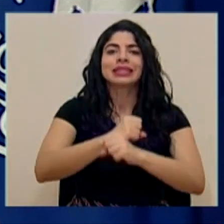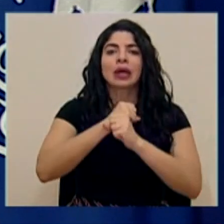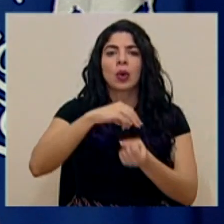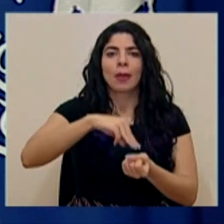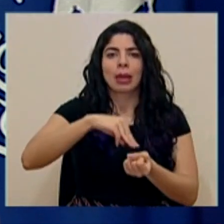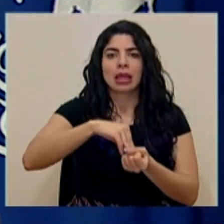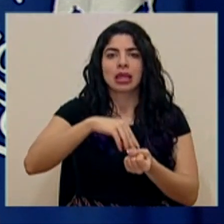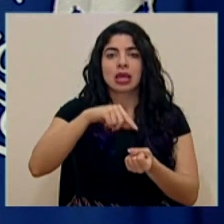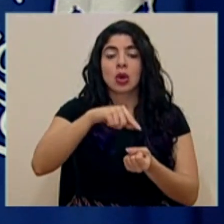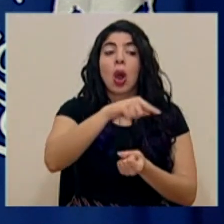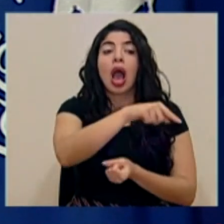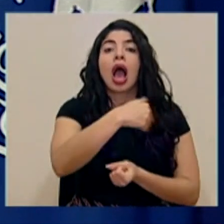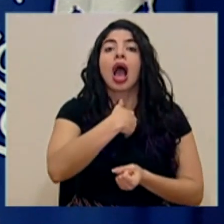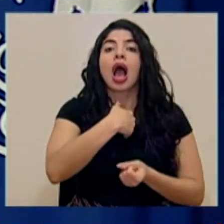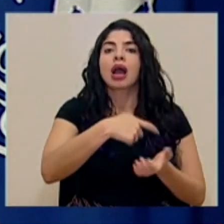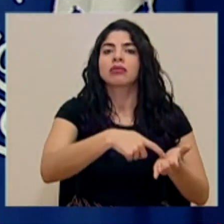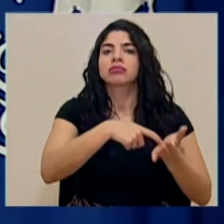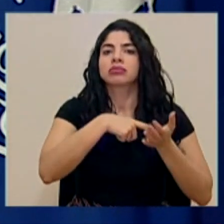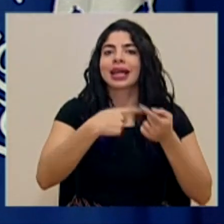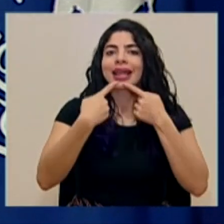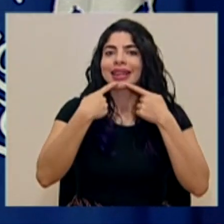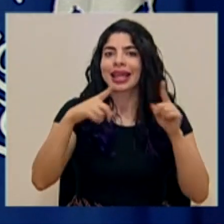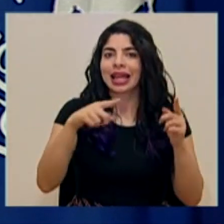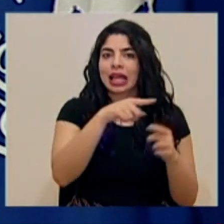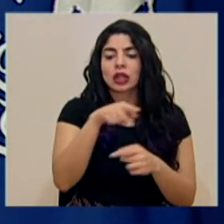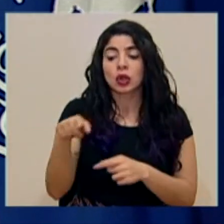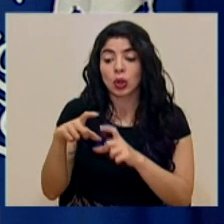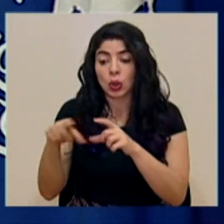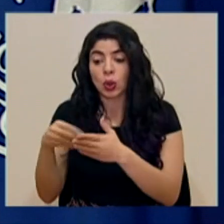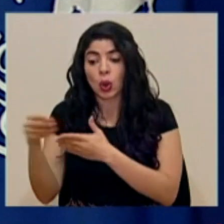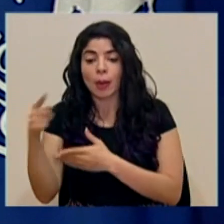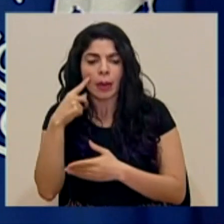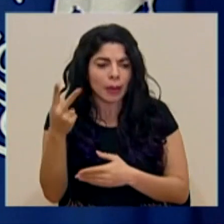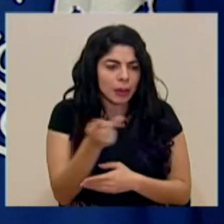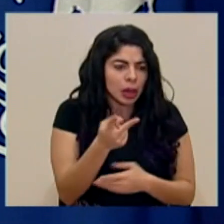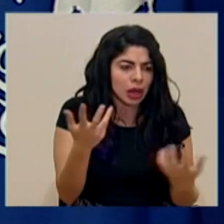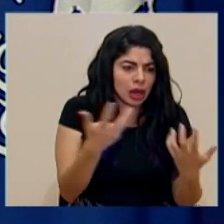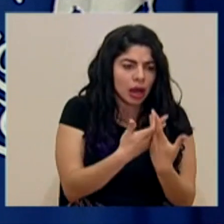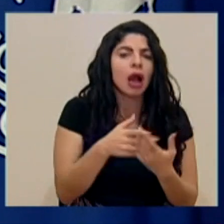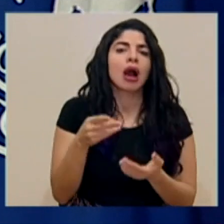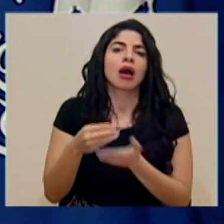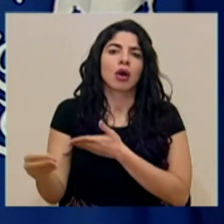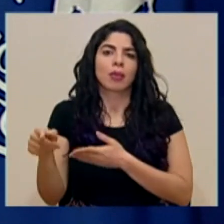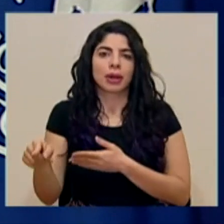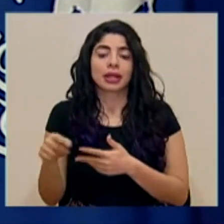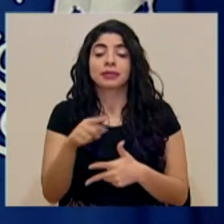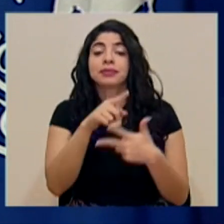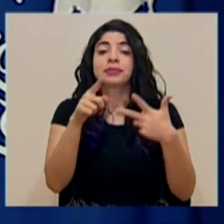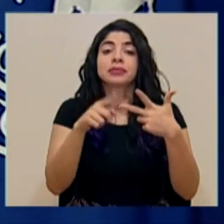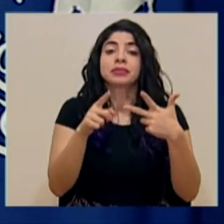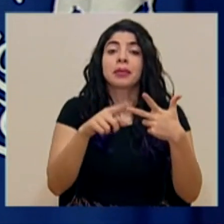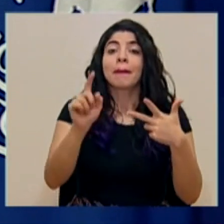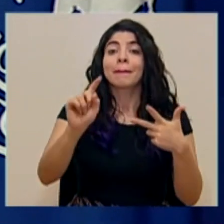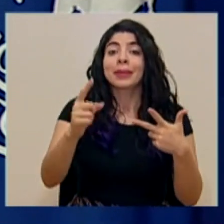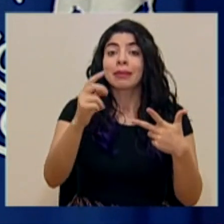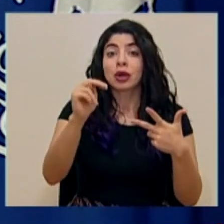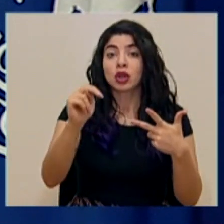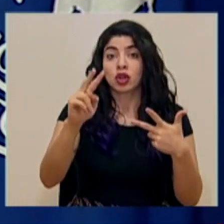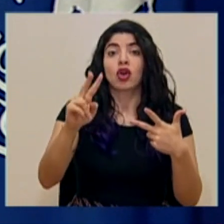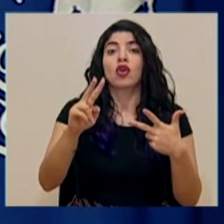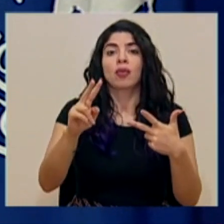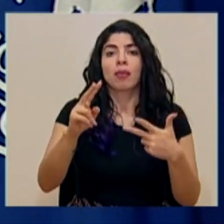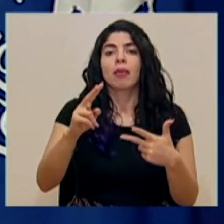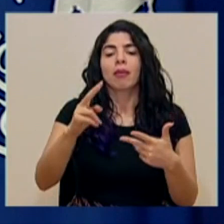cumpla con los parámetros ya establecidos vía decreto ejecutivo. Y a partir del 1 de noviembre se abre